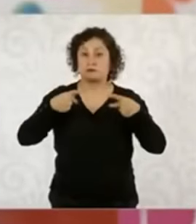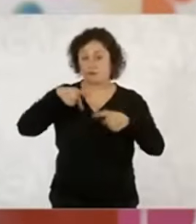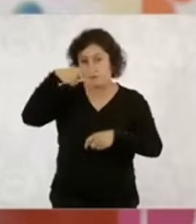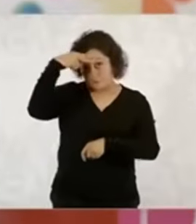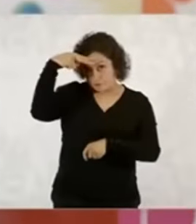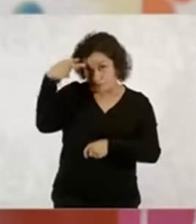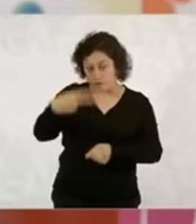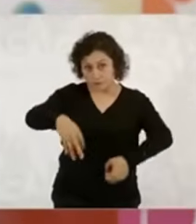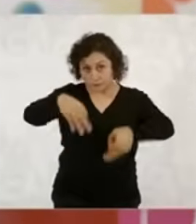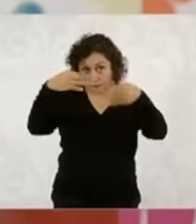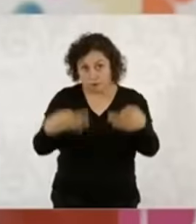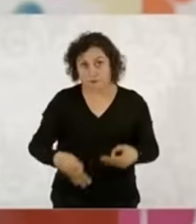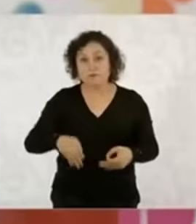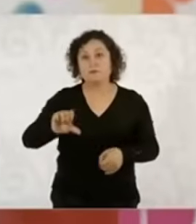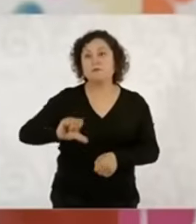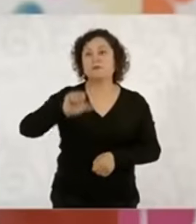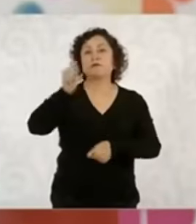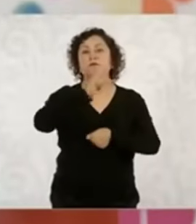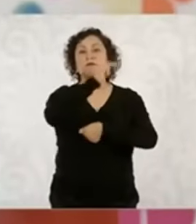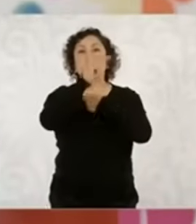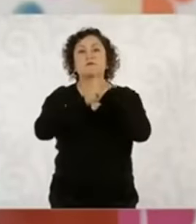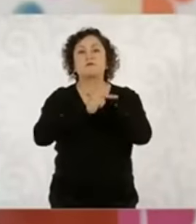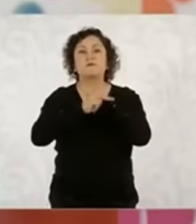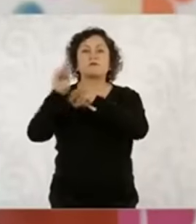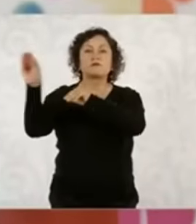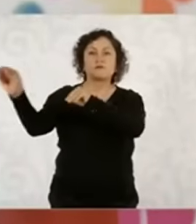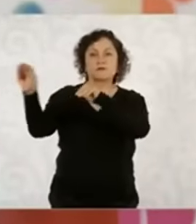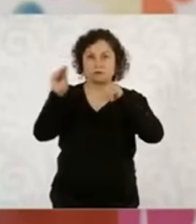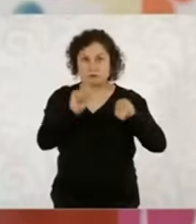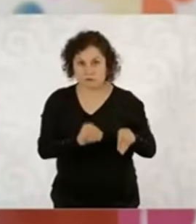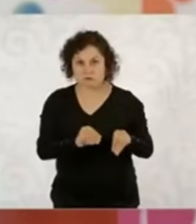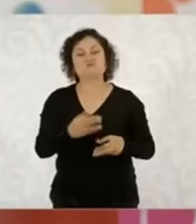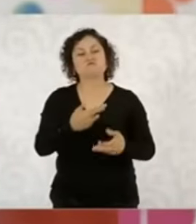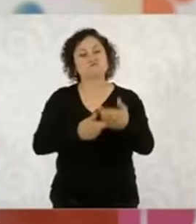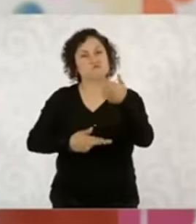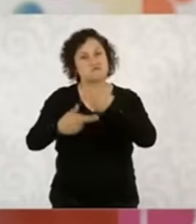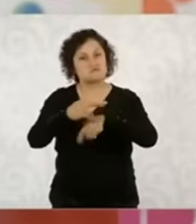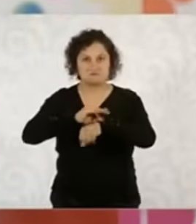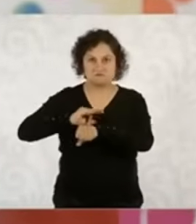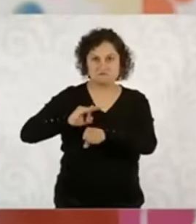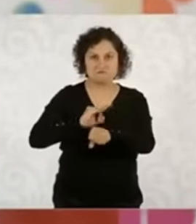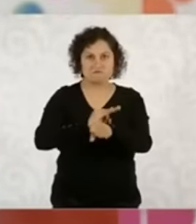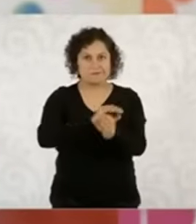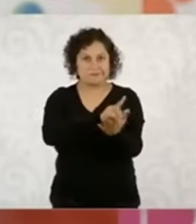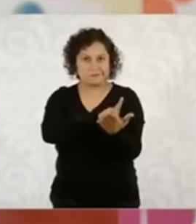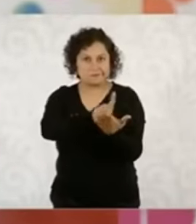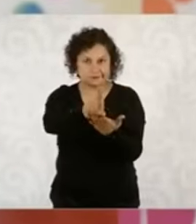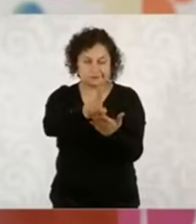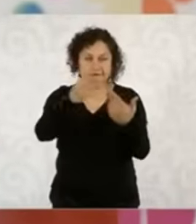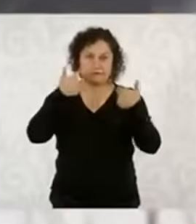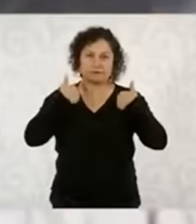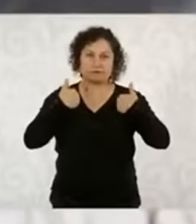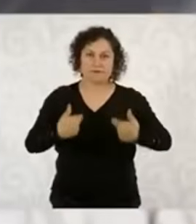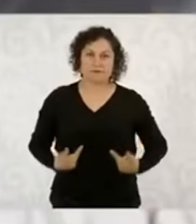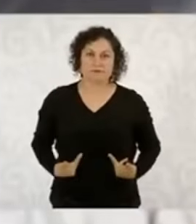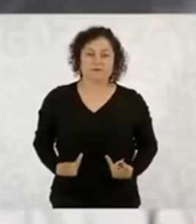pero también garantizar y respetar el ejercicio de sus derechos humanos.